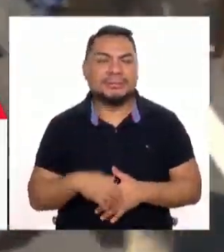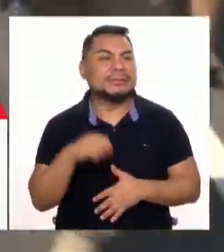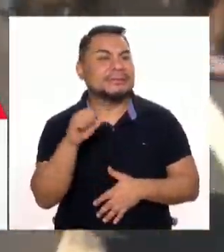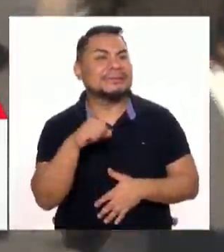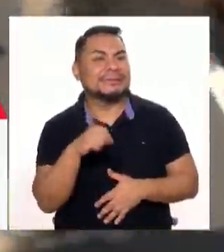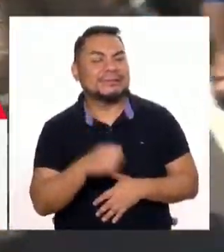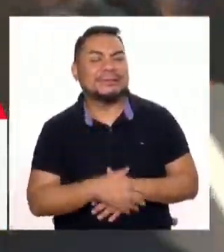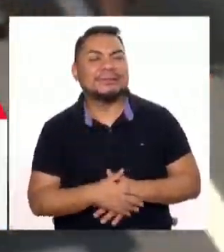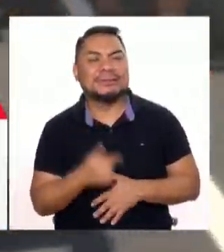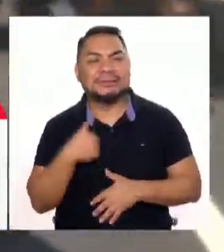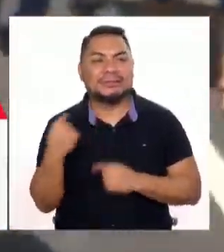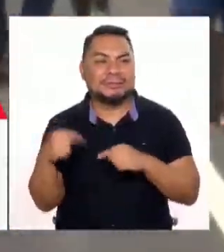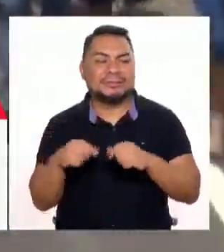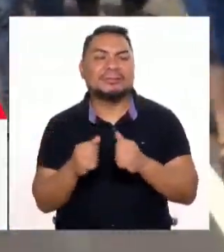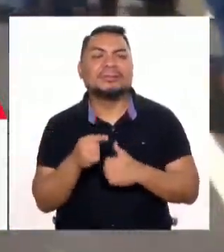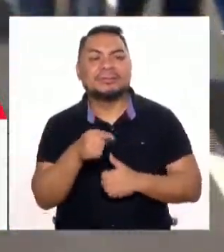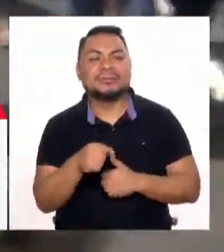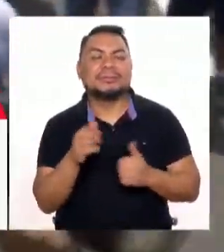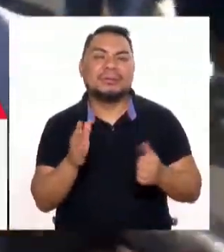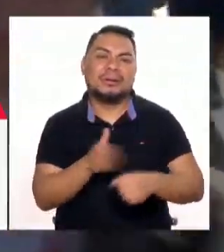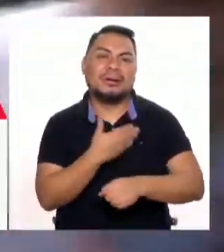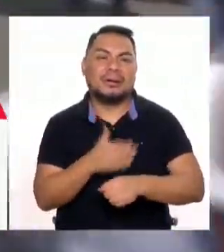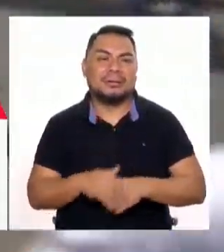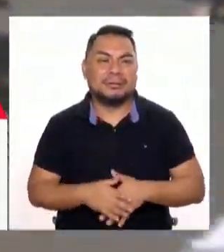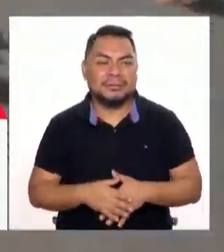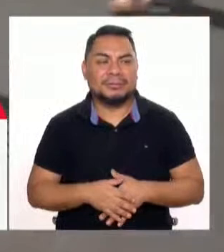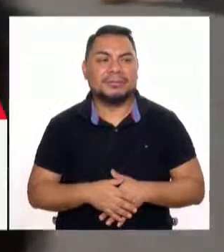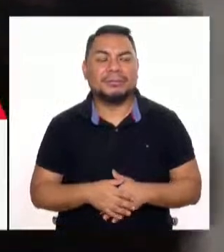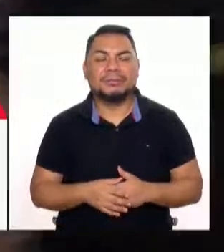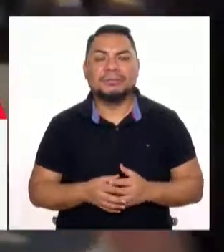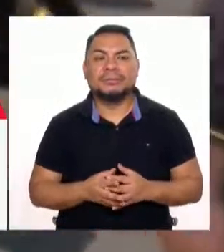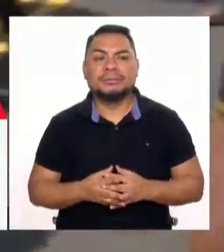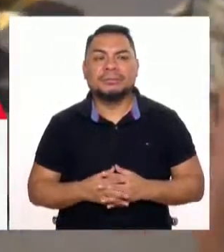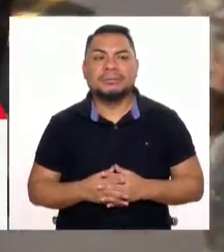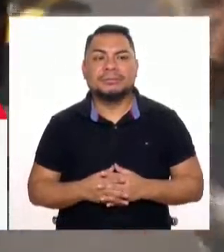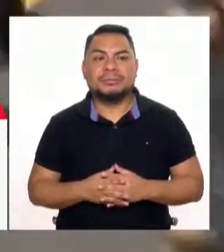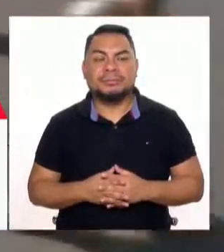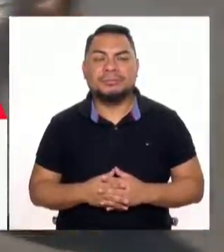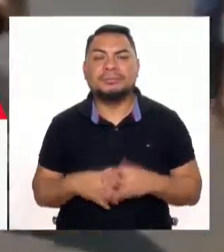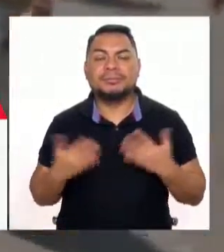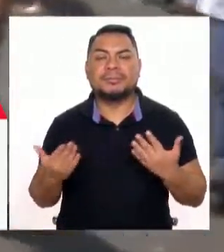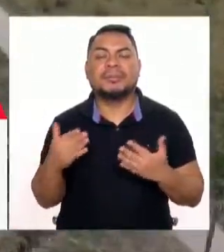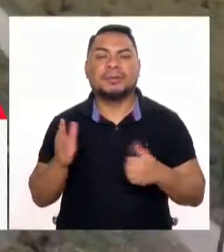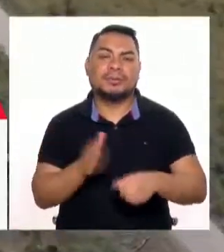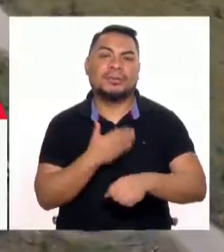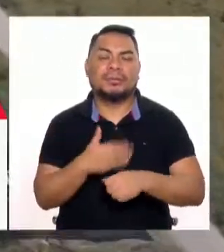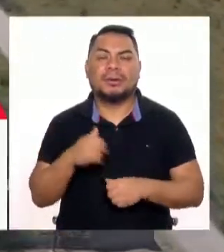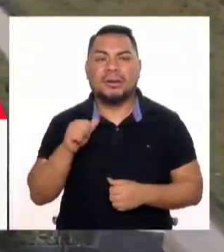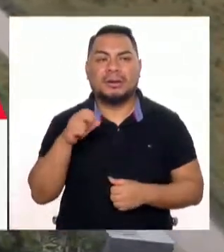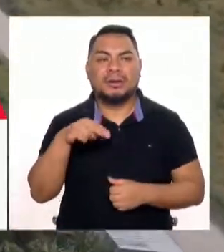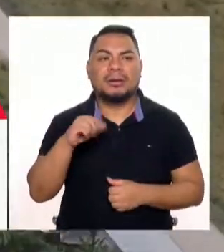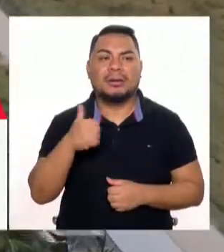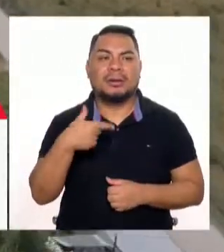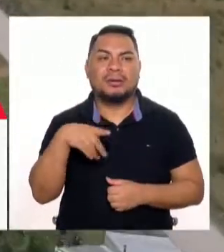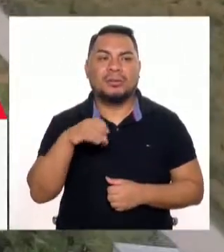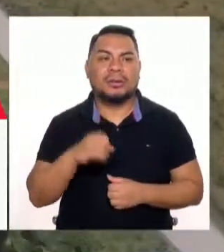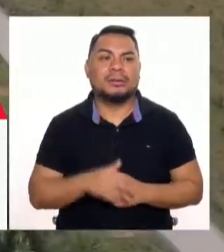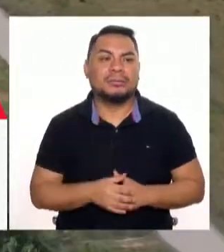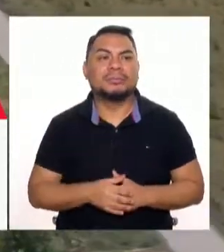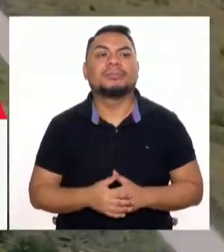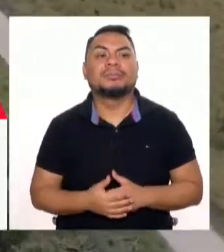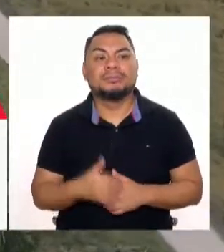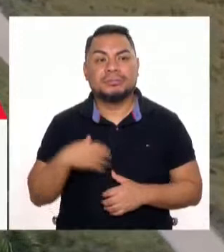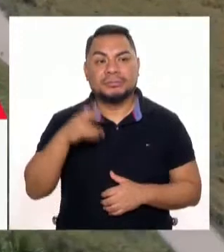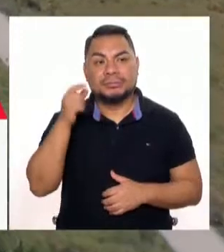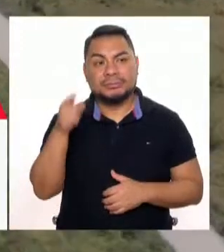por supuesto estamos con la Cómo se llama el tema que están interpretando La anaconda muy bien ahí